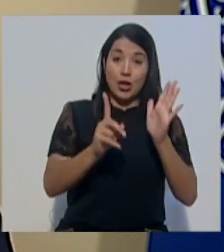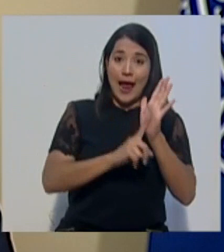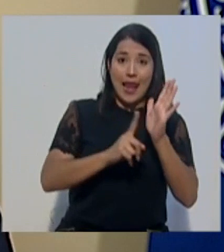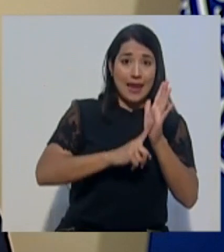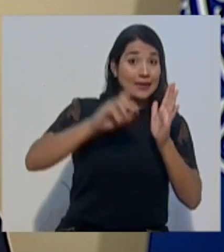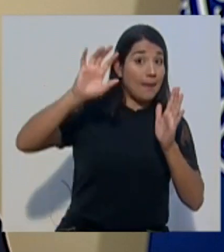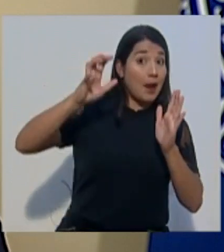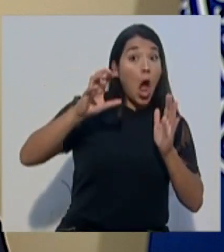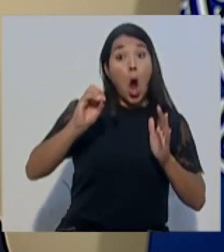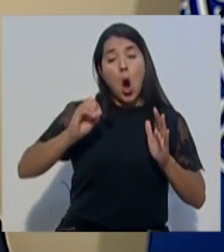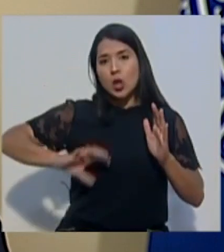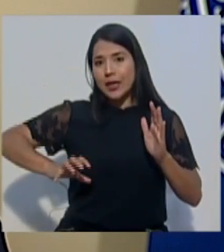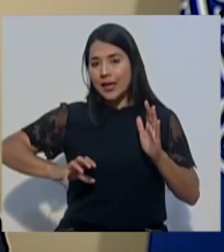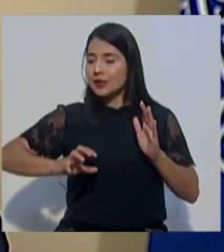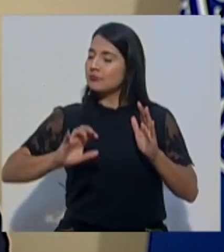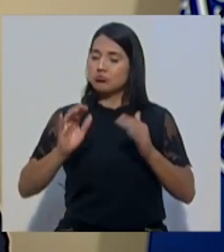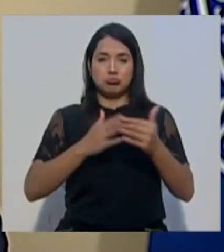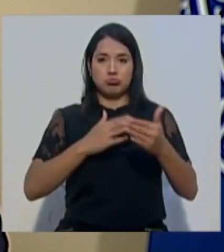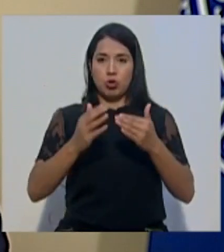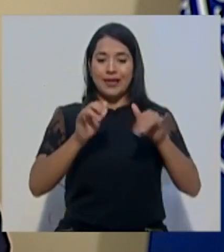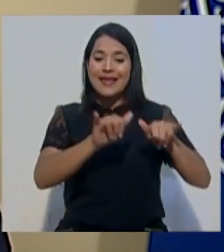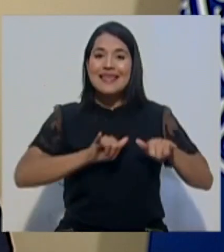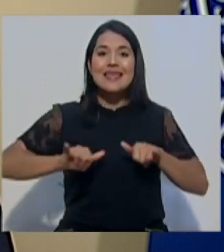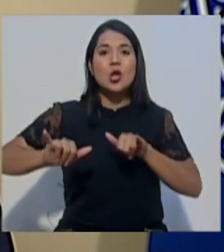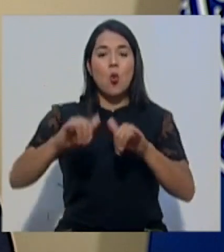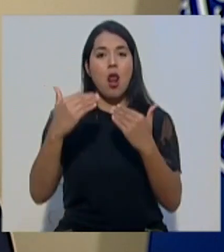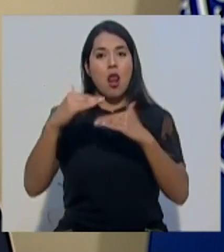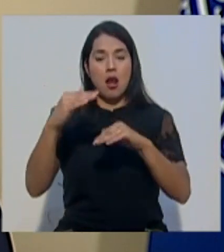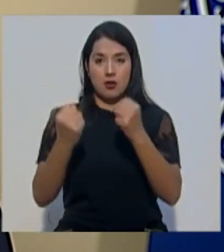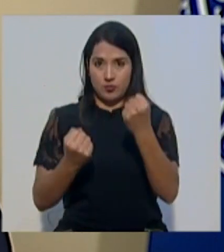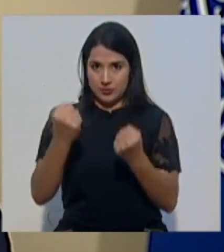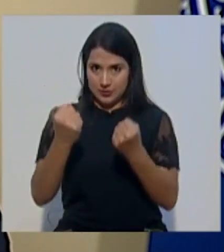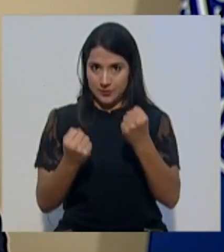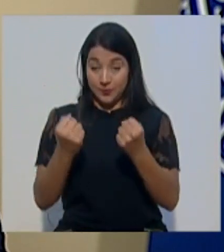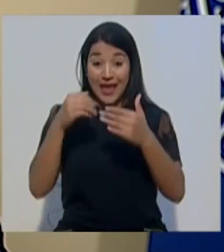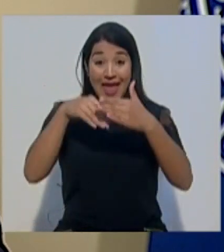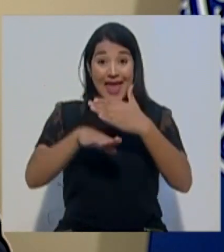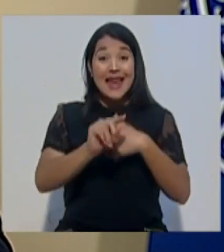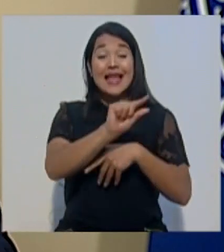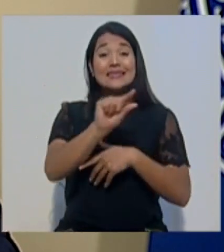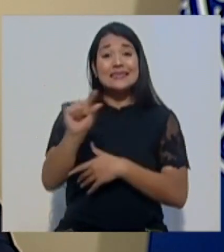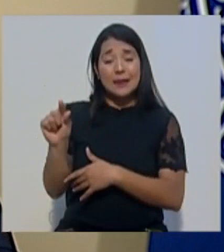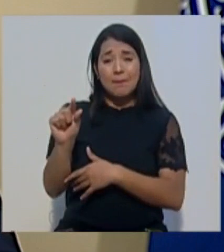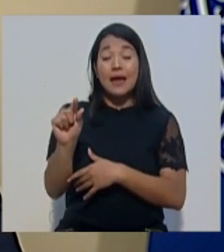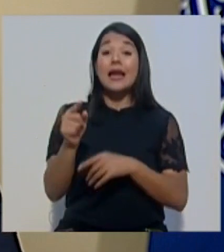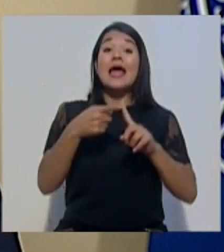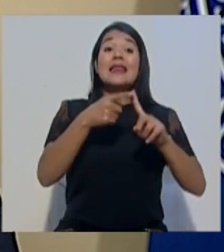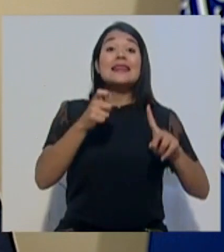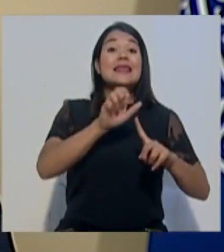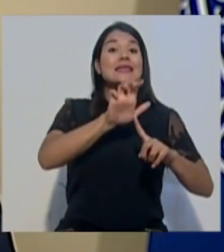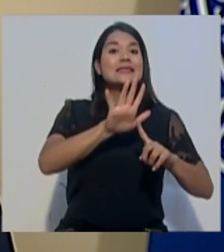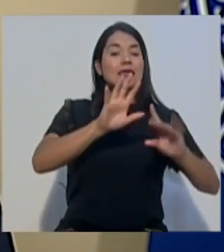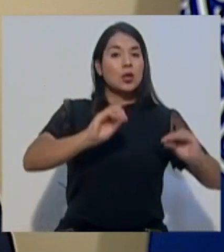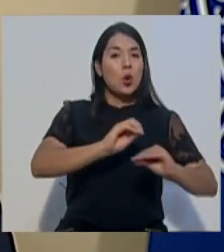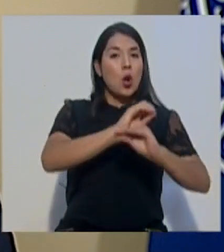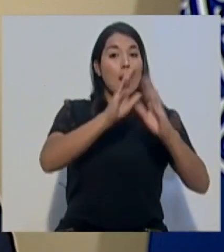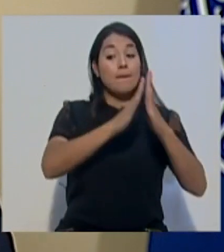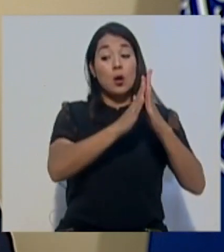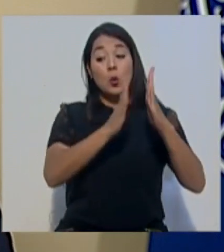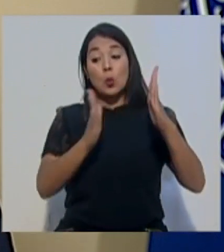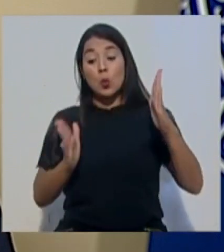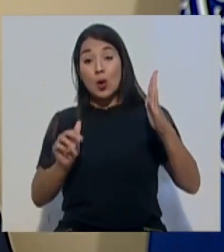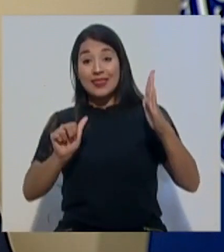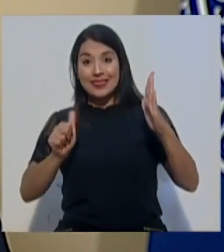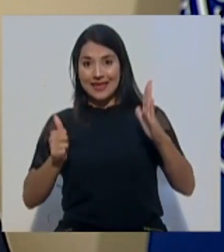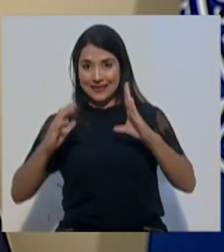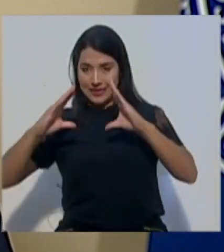una única restricción. La restricción durante la semana será desde las 5 de la mañana hasta las 10